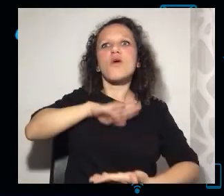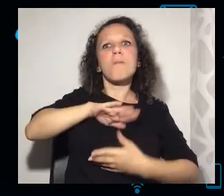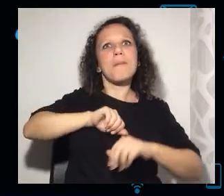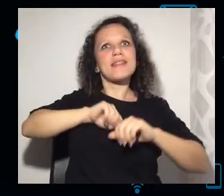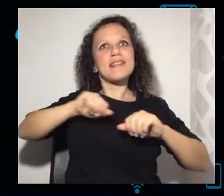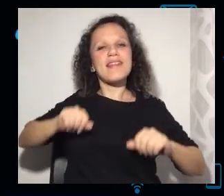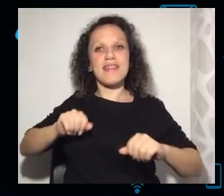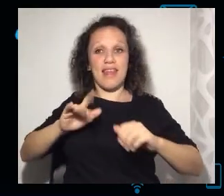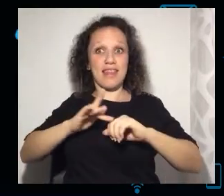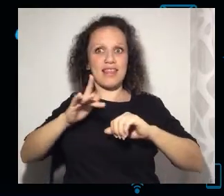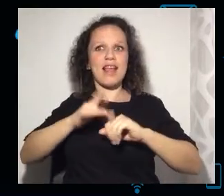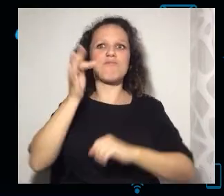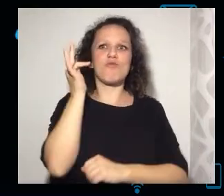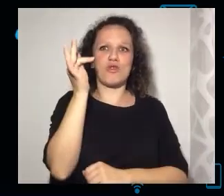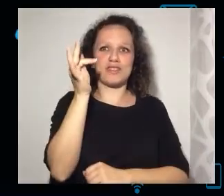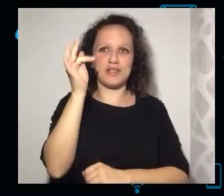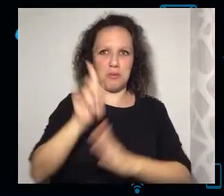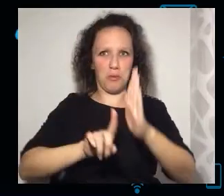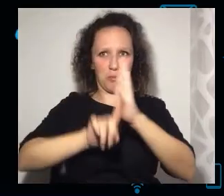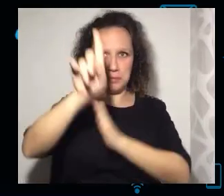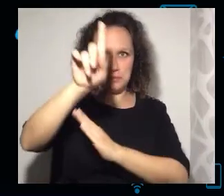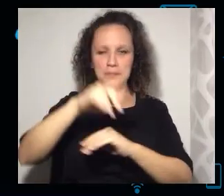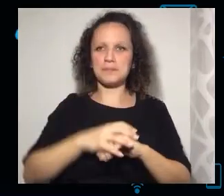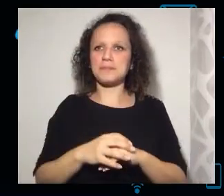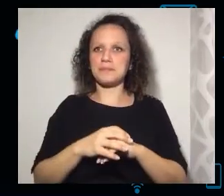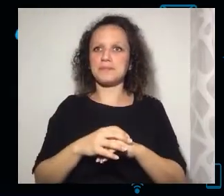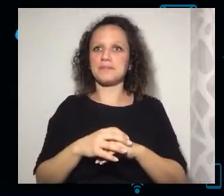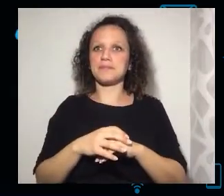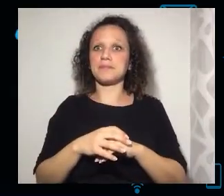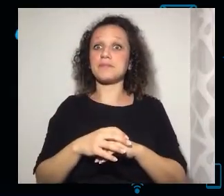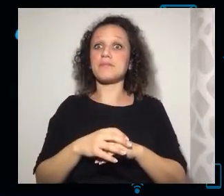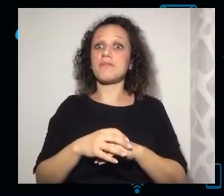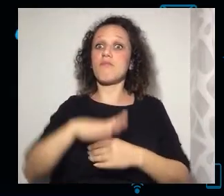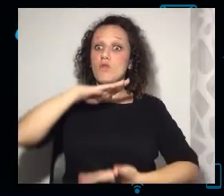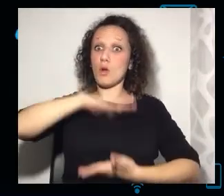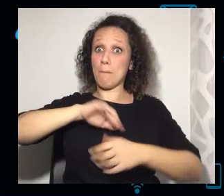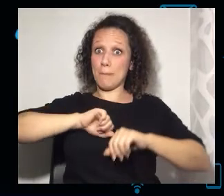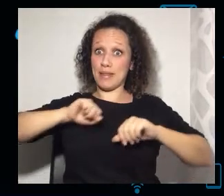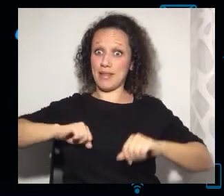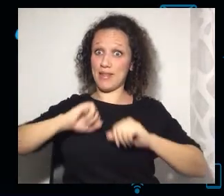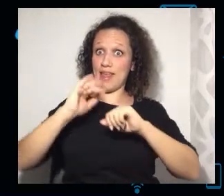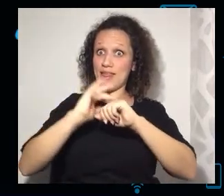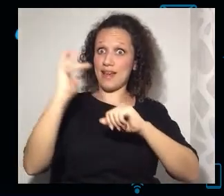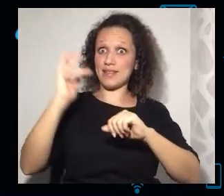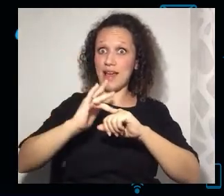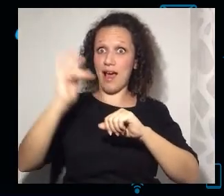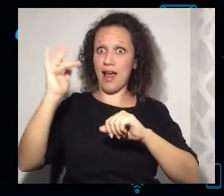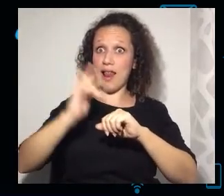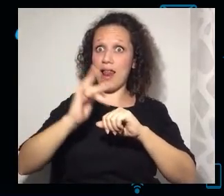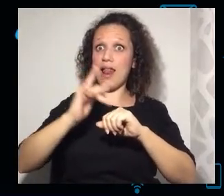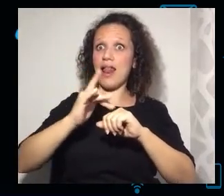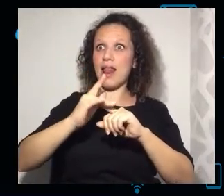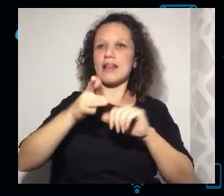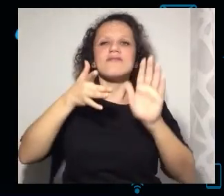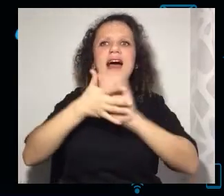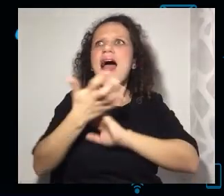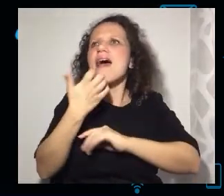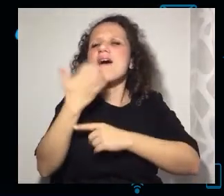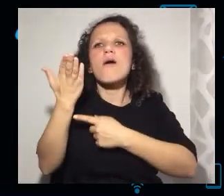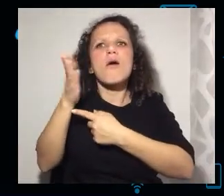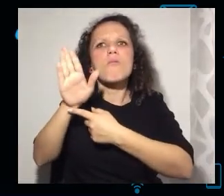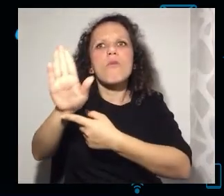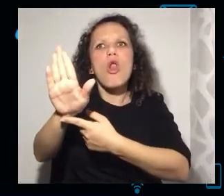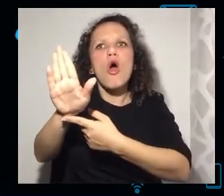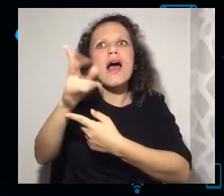y también pensaba que la competencia digital como otras competencias requiere ejemplos vivos y ejemplos